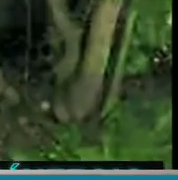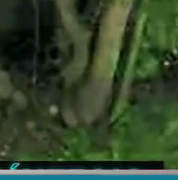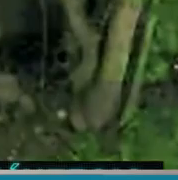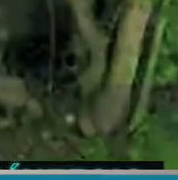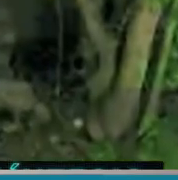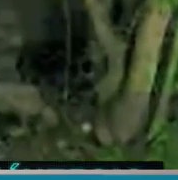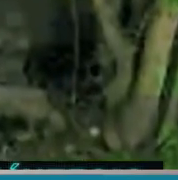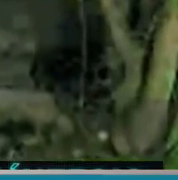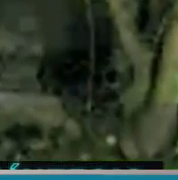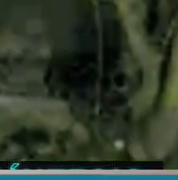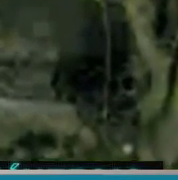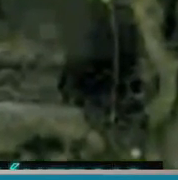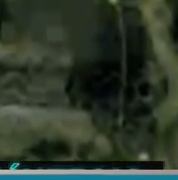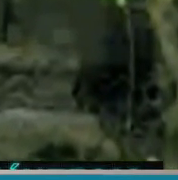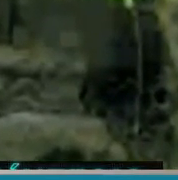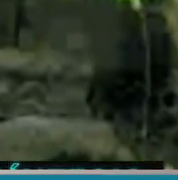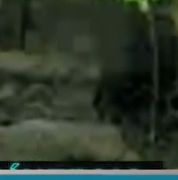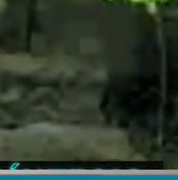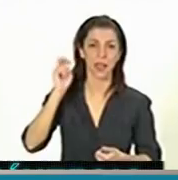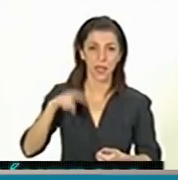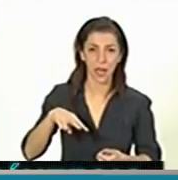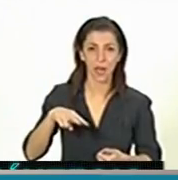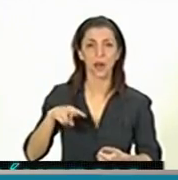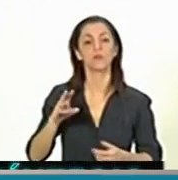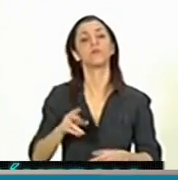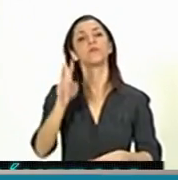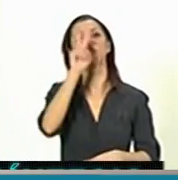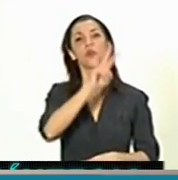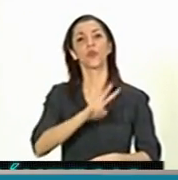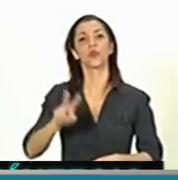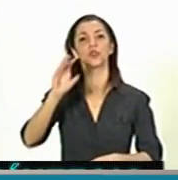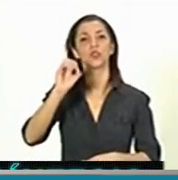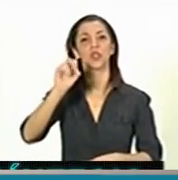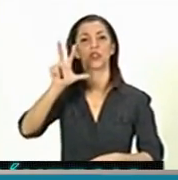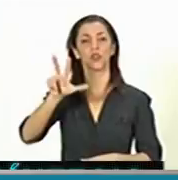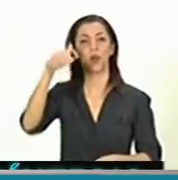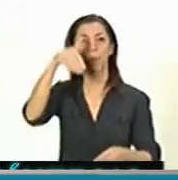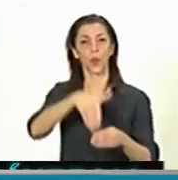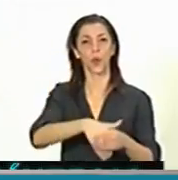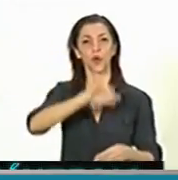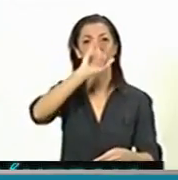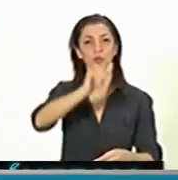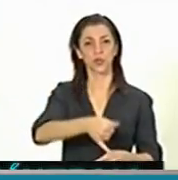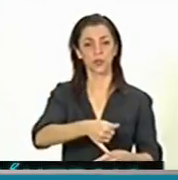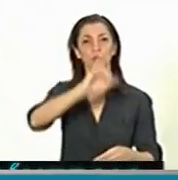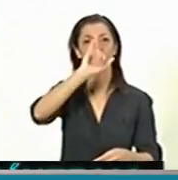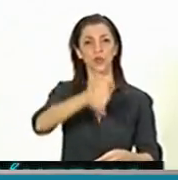adecuada, la Cámara de Diputados de la Nación dio sanción definitiva a esta ley que obliga al Estado